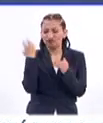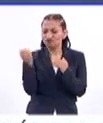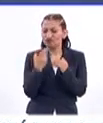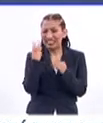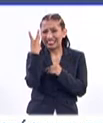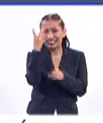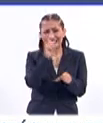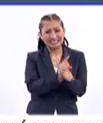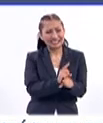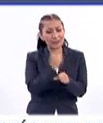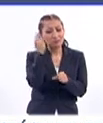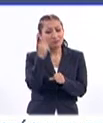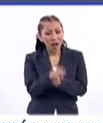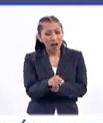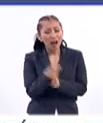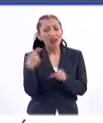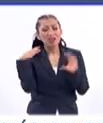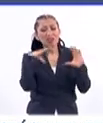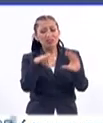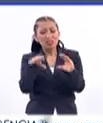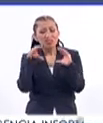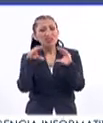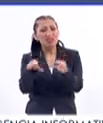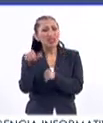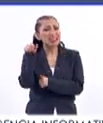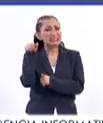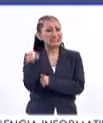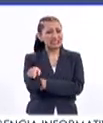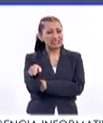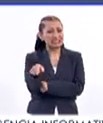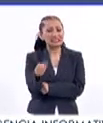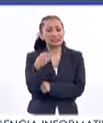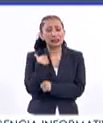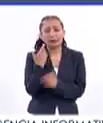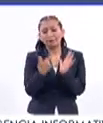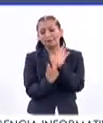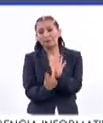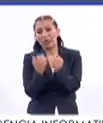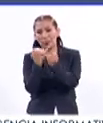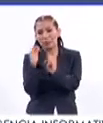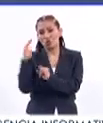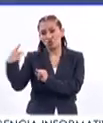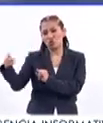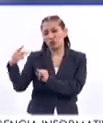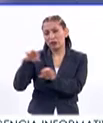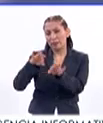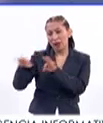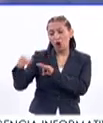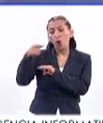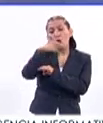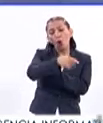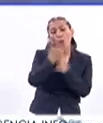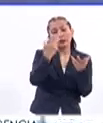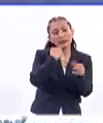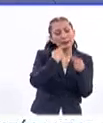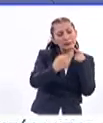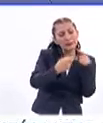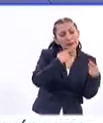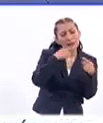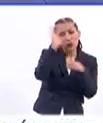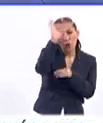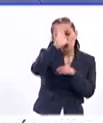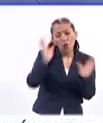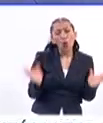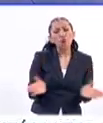de 3 días para formar aquellos exhibidores independientes, gestores